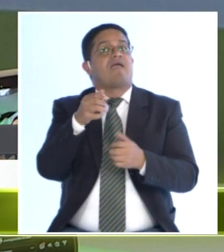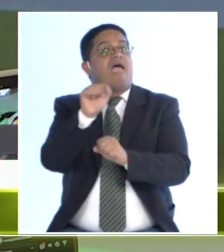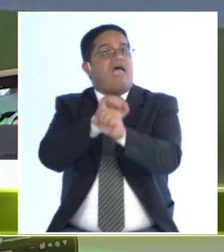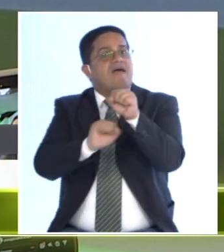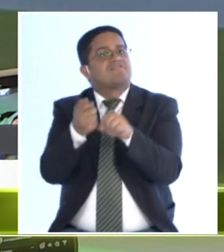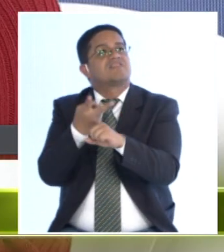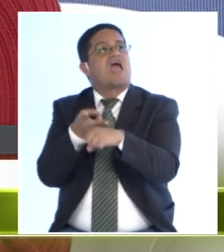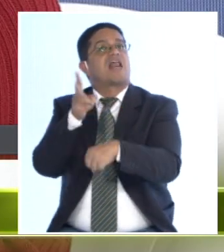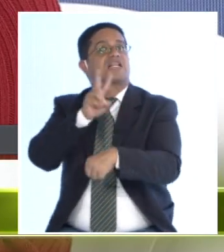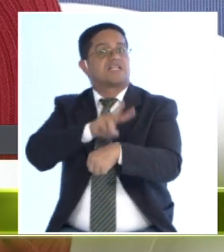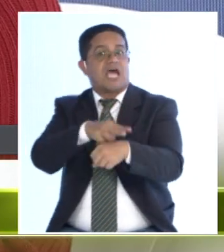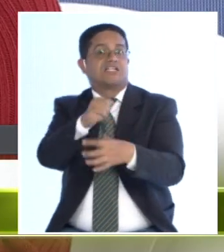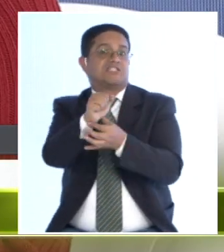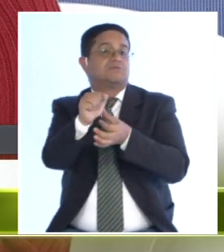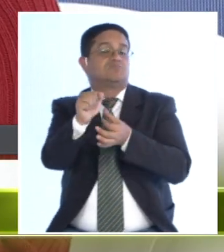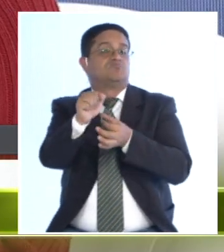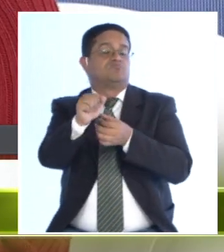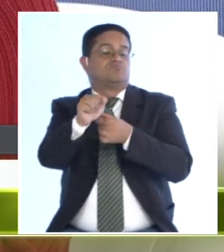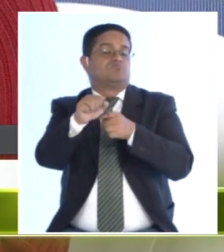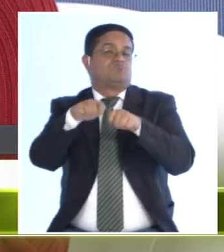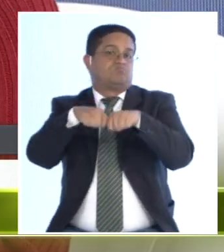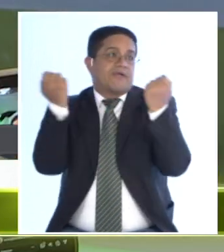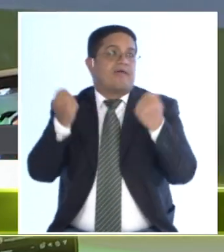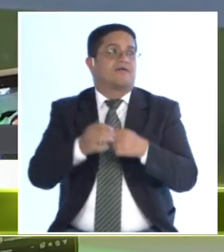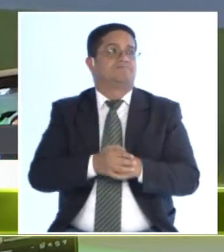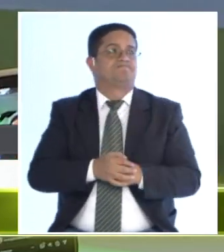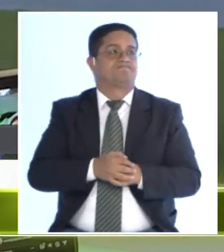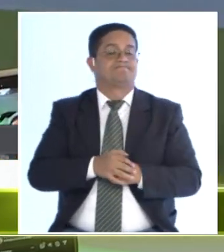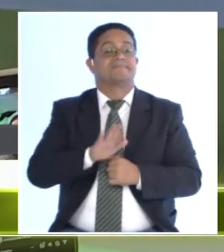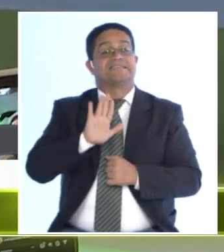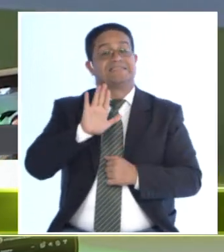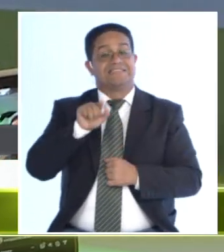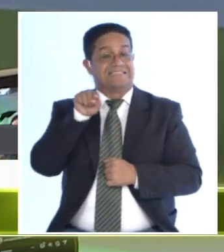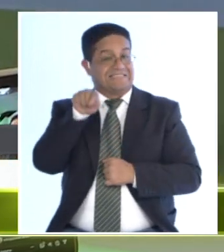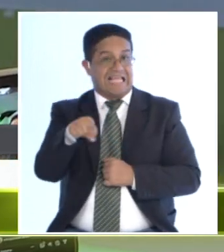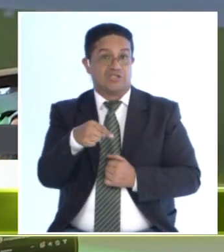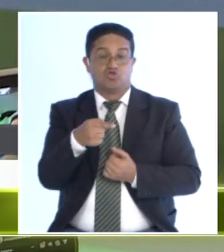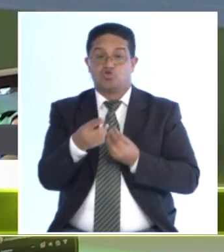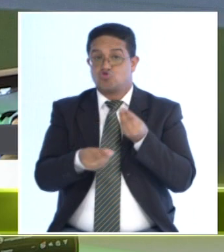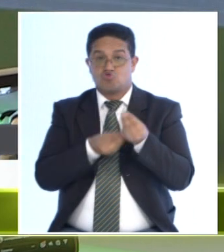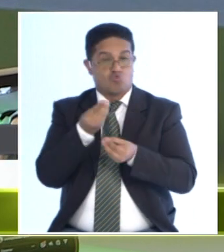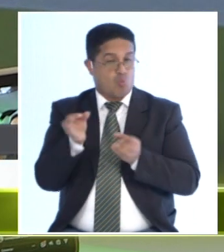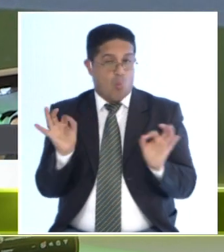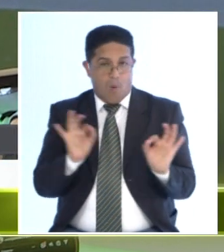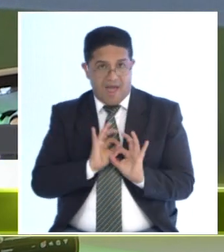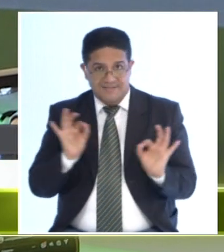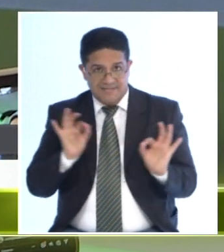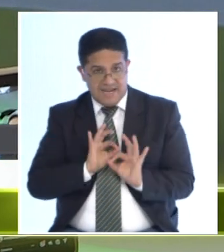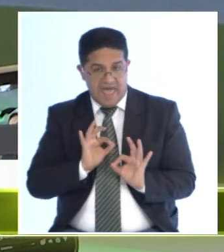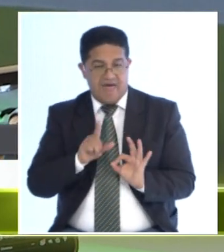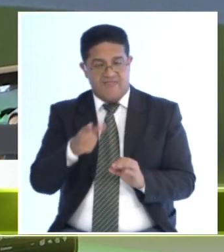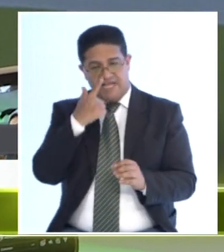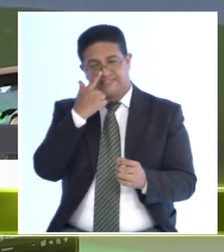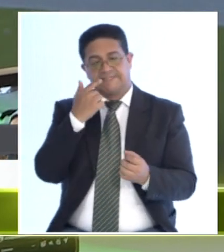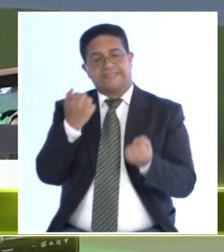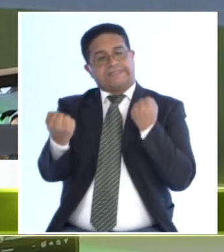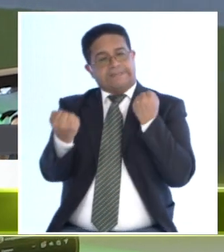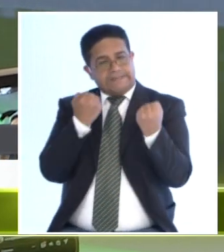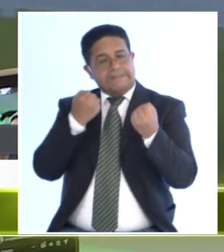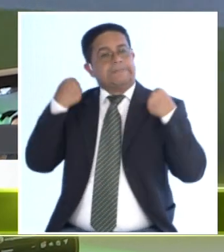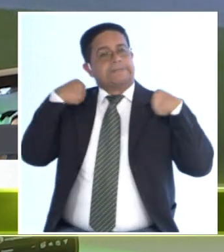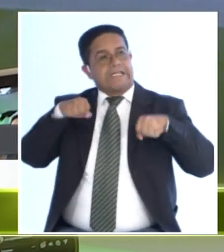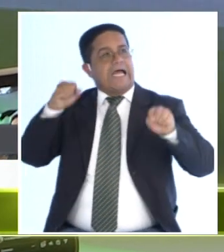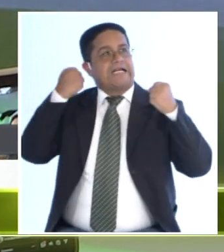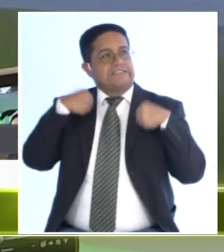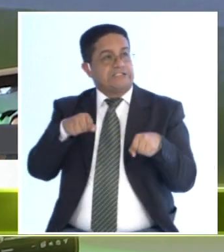cuadro y desaparezca la cabeza del fémur. Si esto no sucede, es decir, si el tratamiento con terapia física y rehabilitación